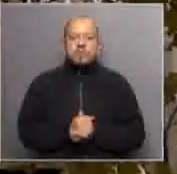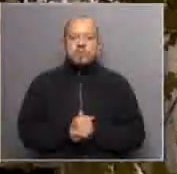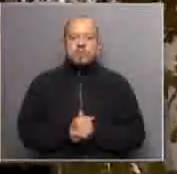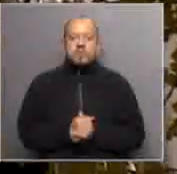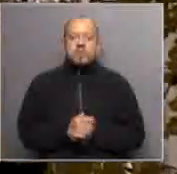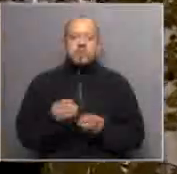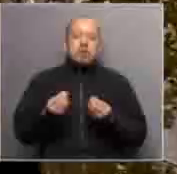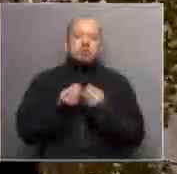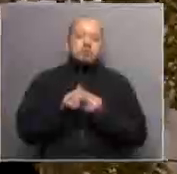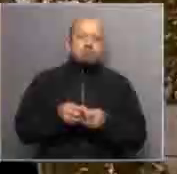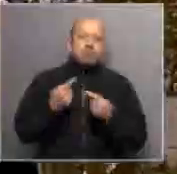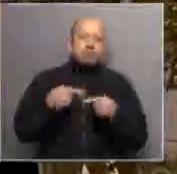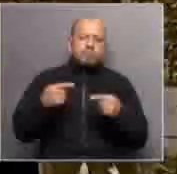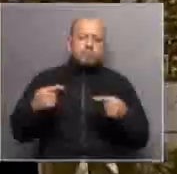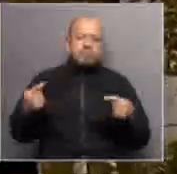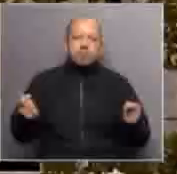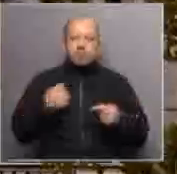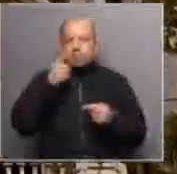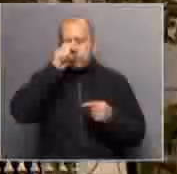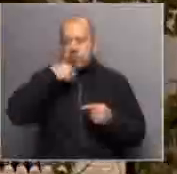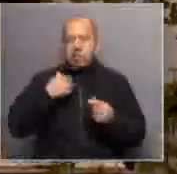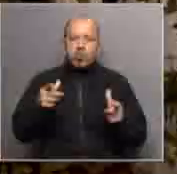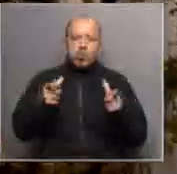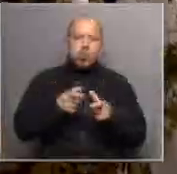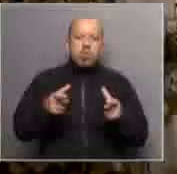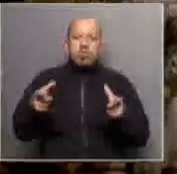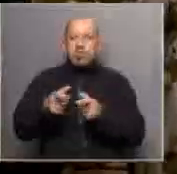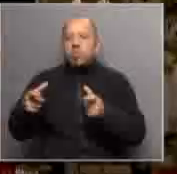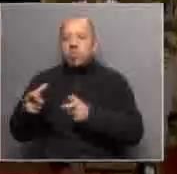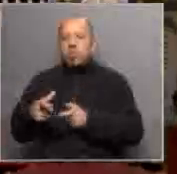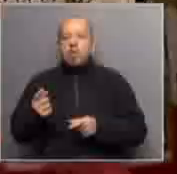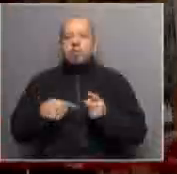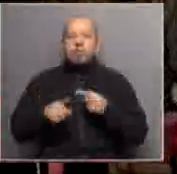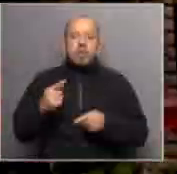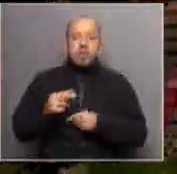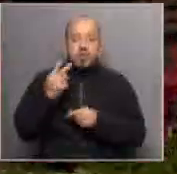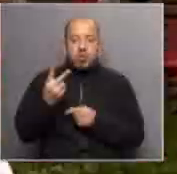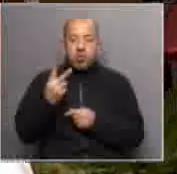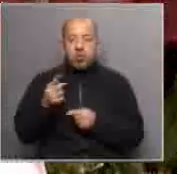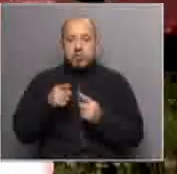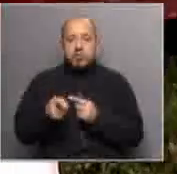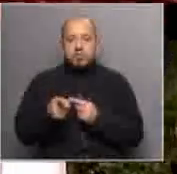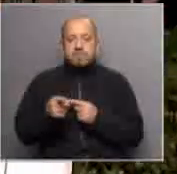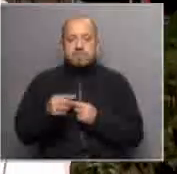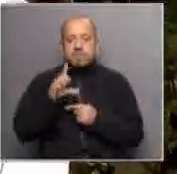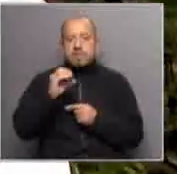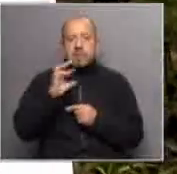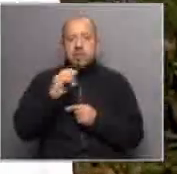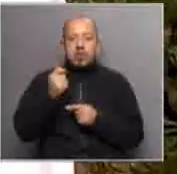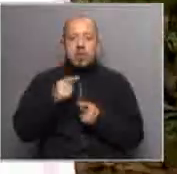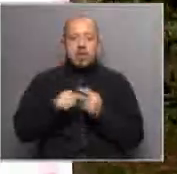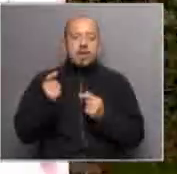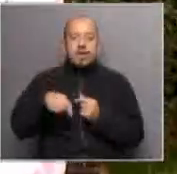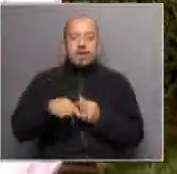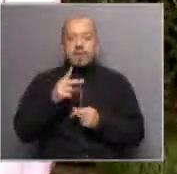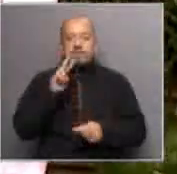Pasaron muchas cosas acá en Montevideo, reuniones de todo tipo. Pero creo que los dos únicos actos espontáneos de Lorca acá fue, uno,